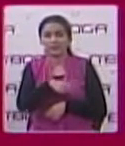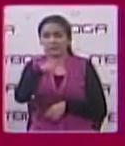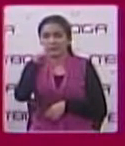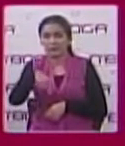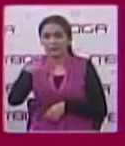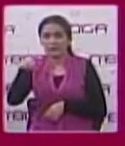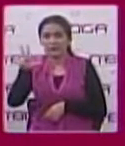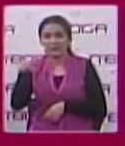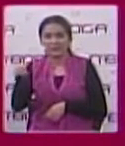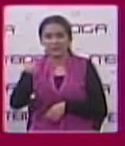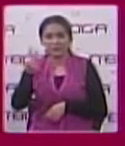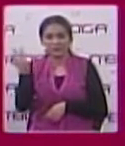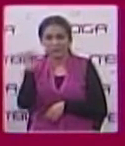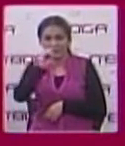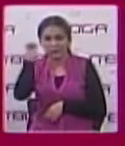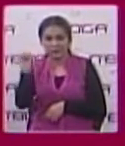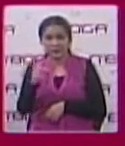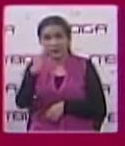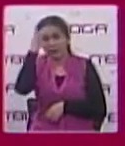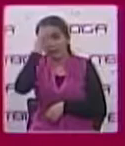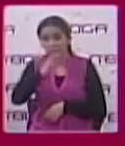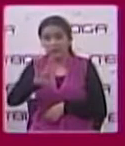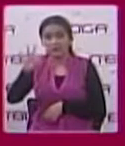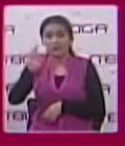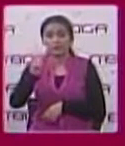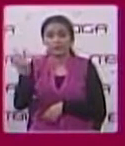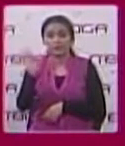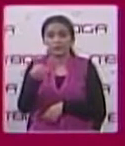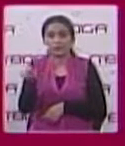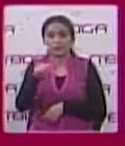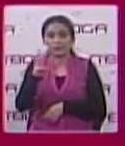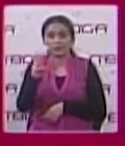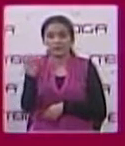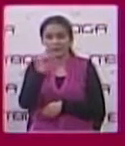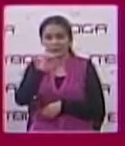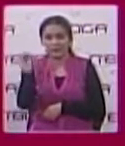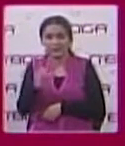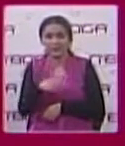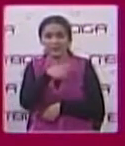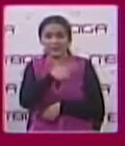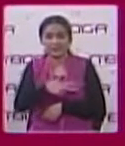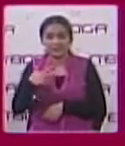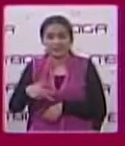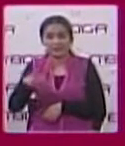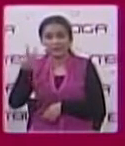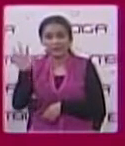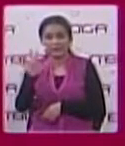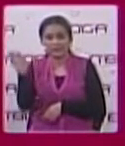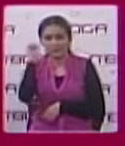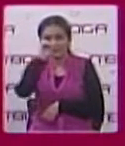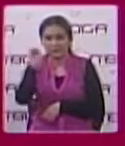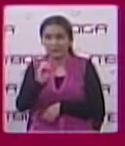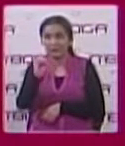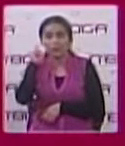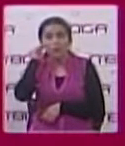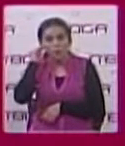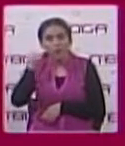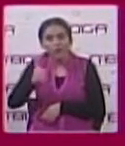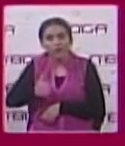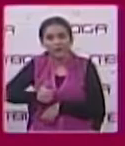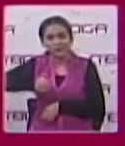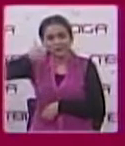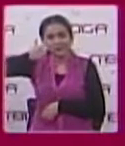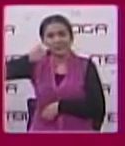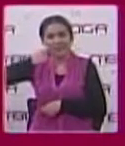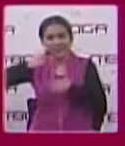3,7%, Francia con el 29,6% y Dinamarca con el 25%. ¿Cómo usted ve la participación de mujeres